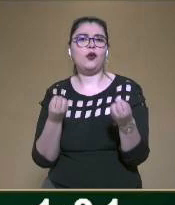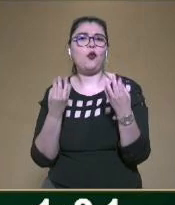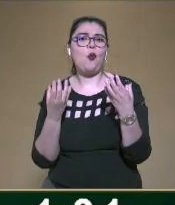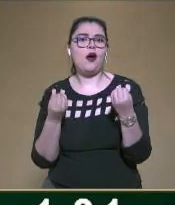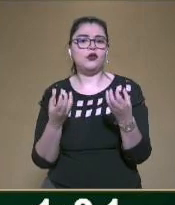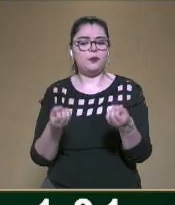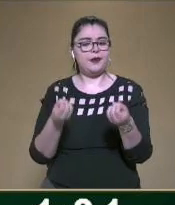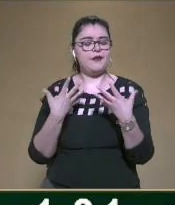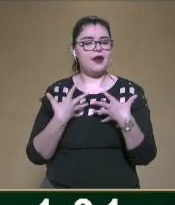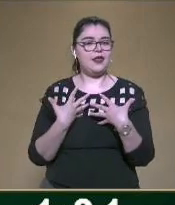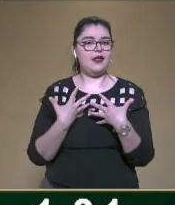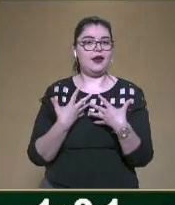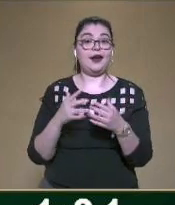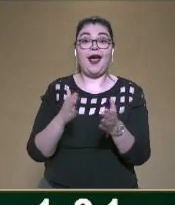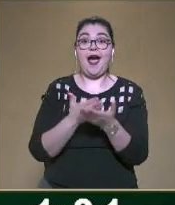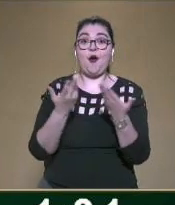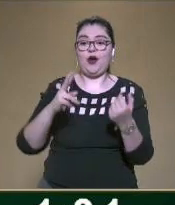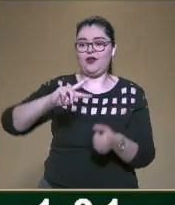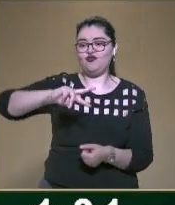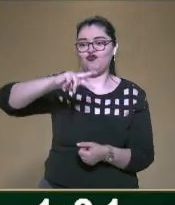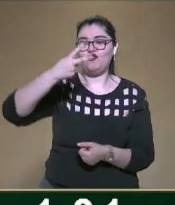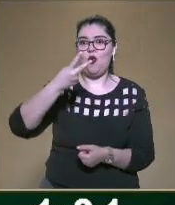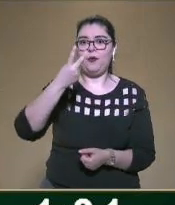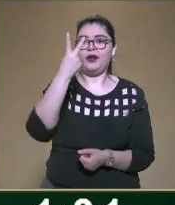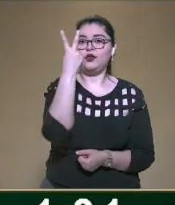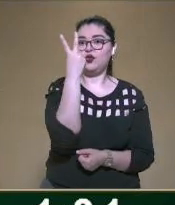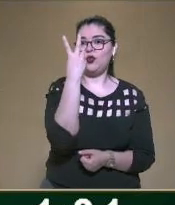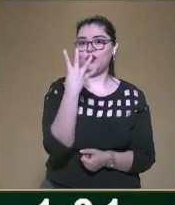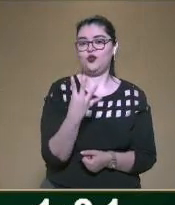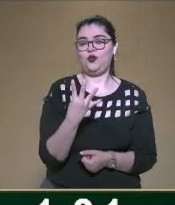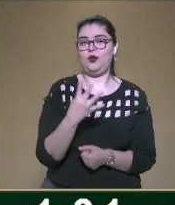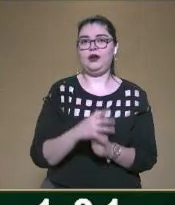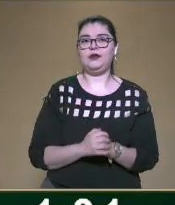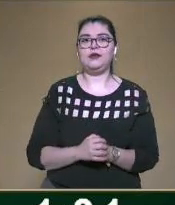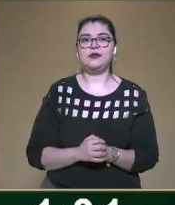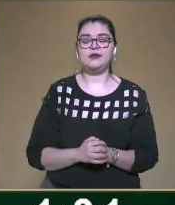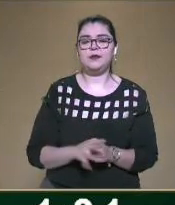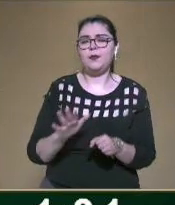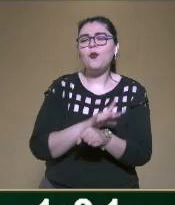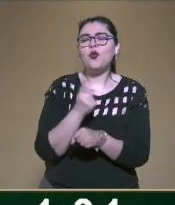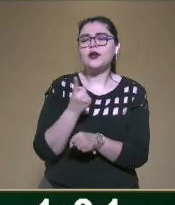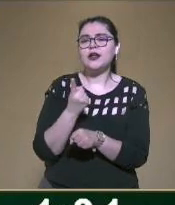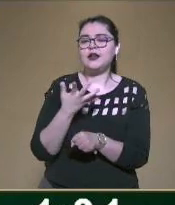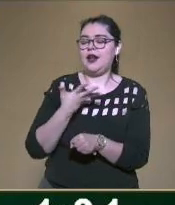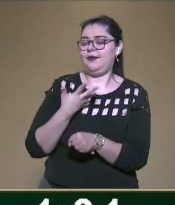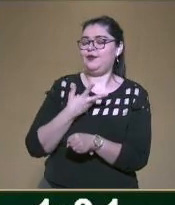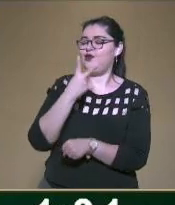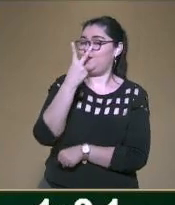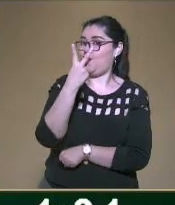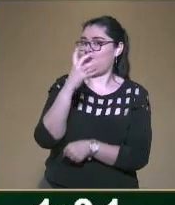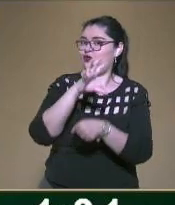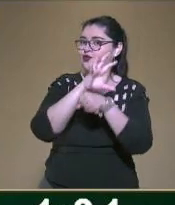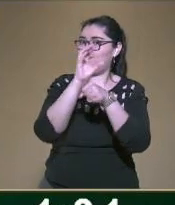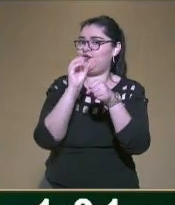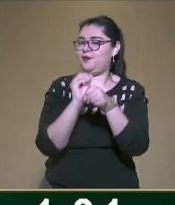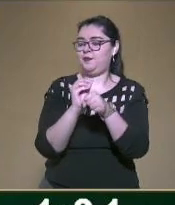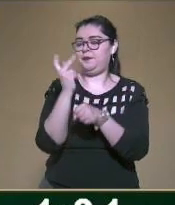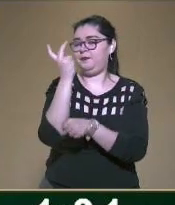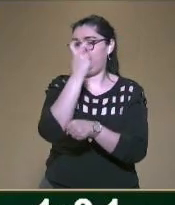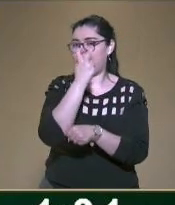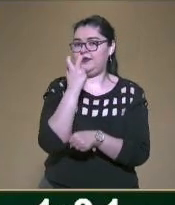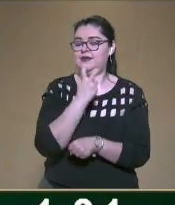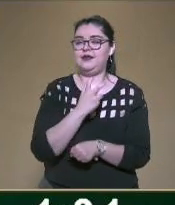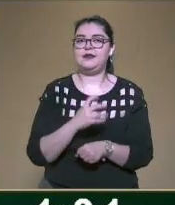tocar dos cuartos. Dos cuartos, ¿verdad? Efectivamente. Bueno, mira, aquí, por ejemplo, a cada persona le va a